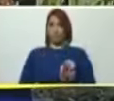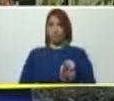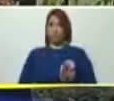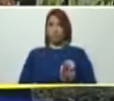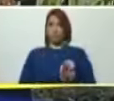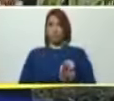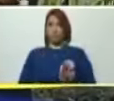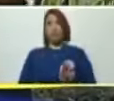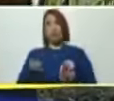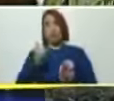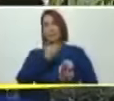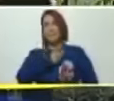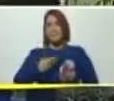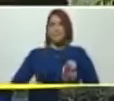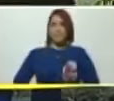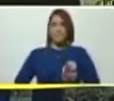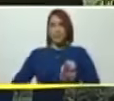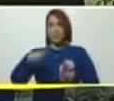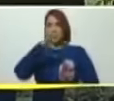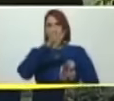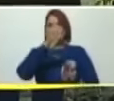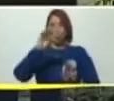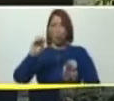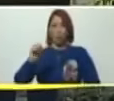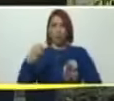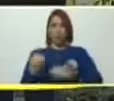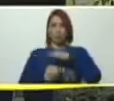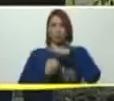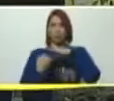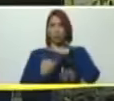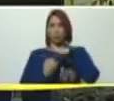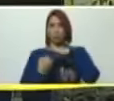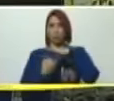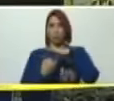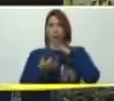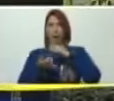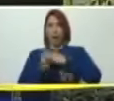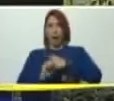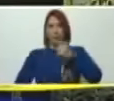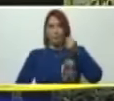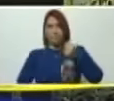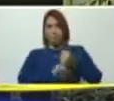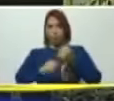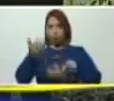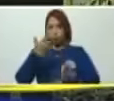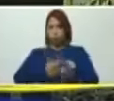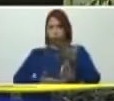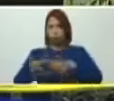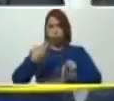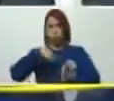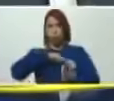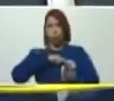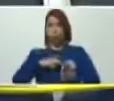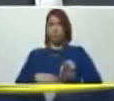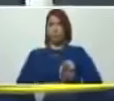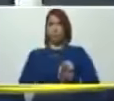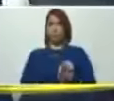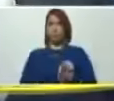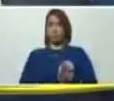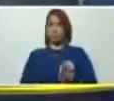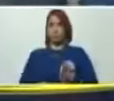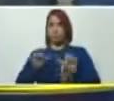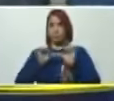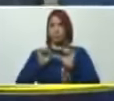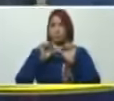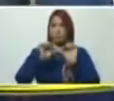están los presidentes de los 40 entes que están colaborando con nosotros y que van a seguir